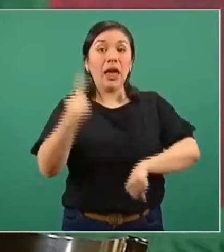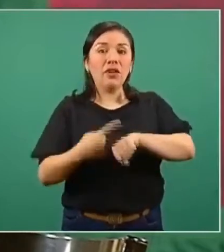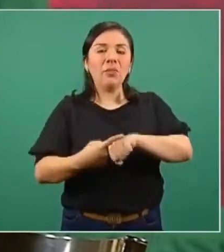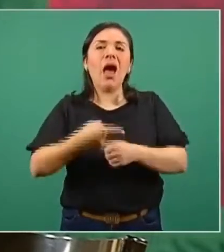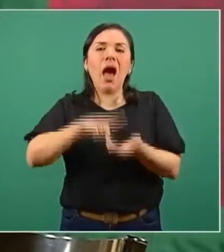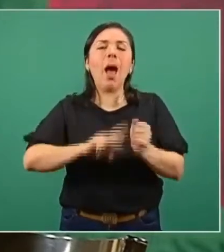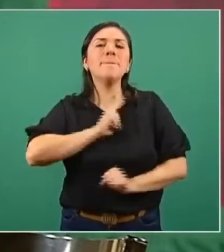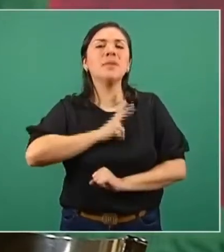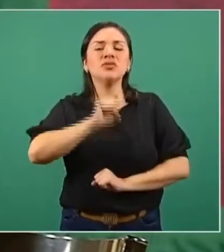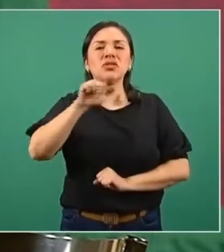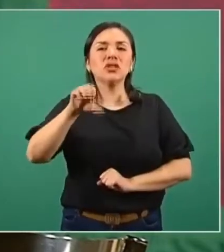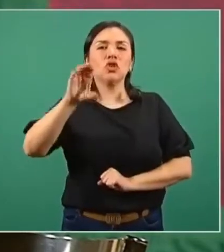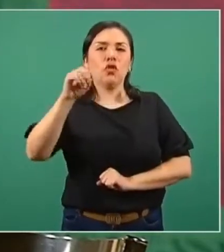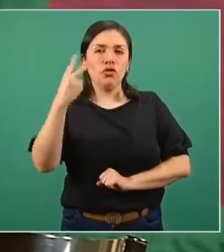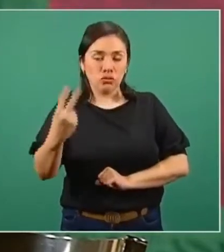virus SARS-CoV-2,